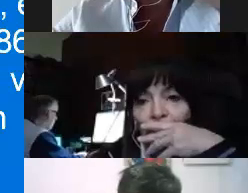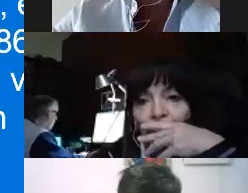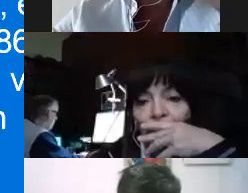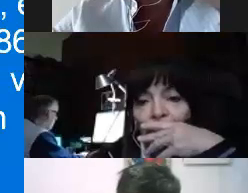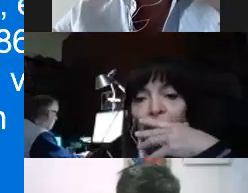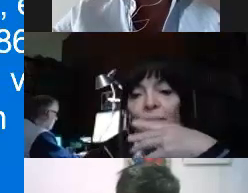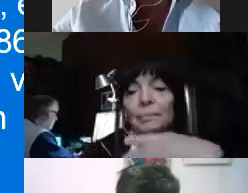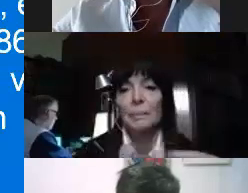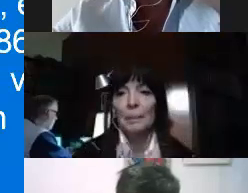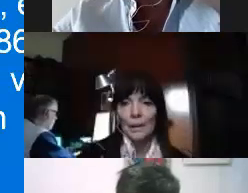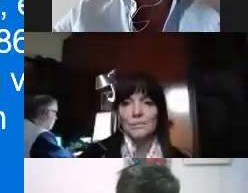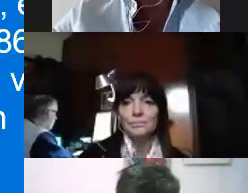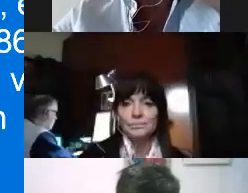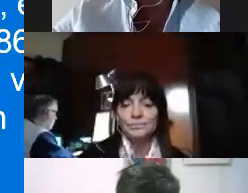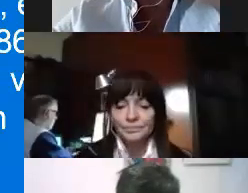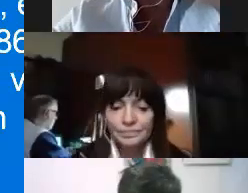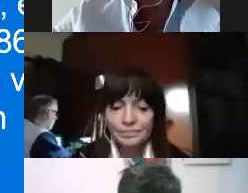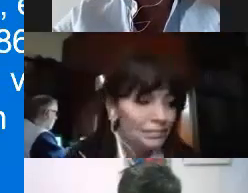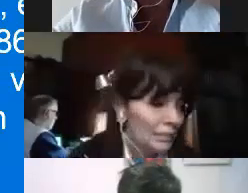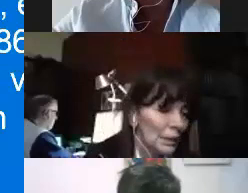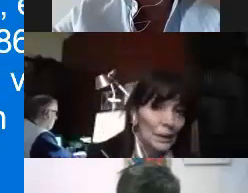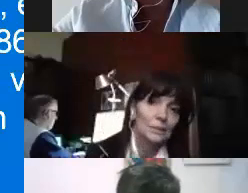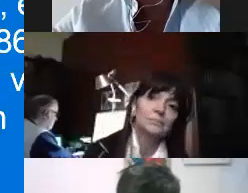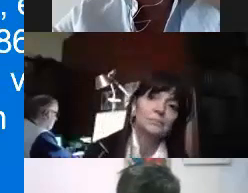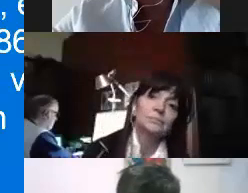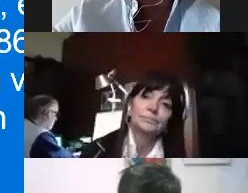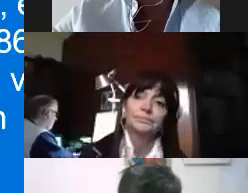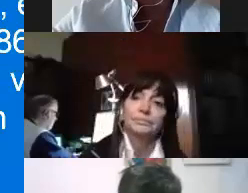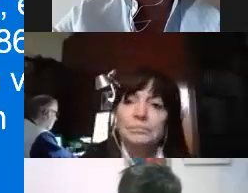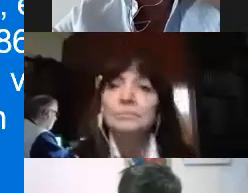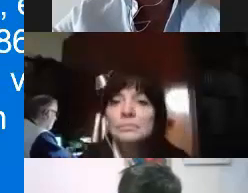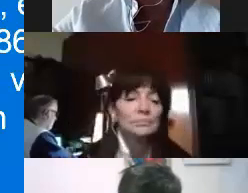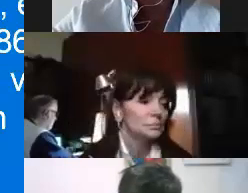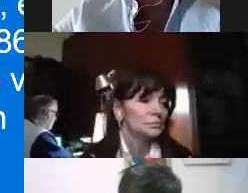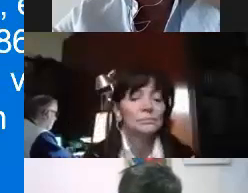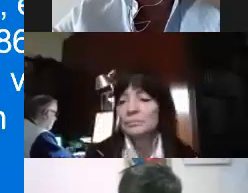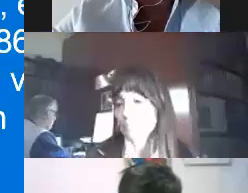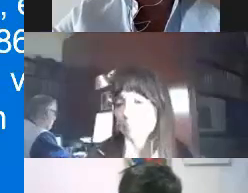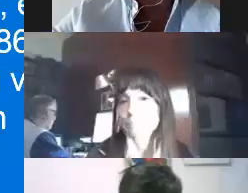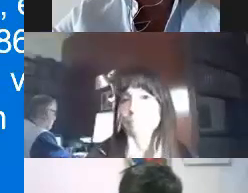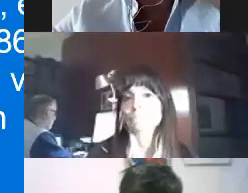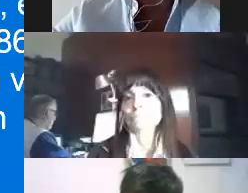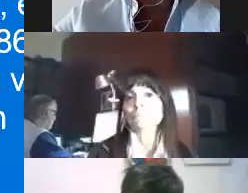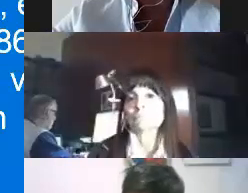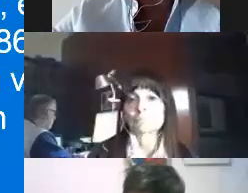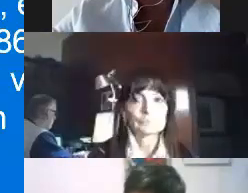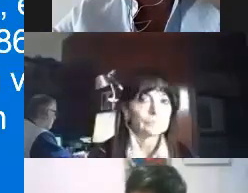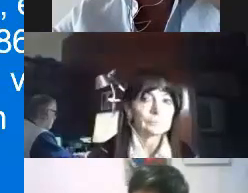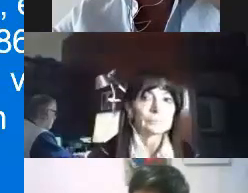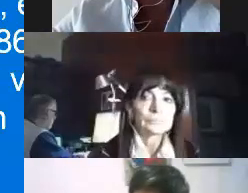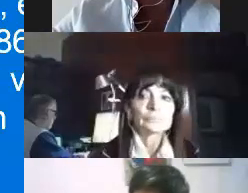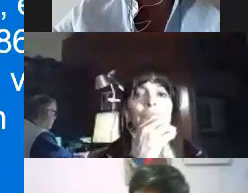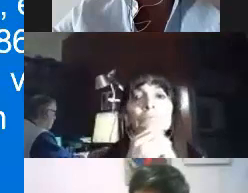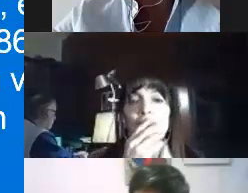ley y, de todas maneras, si correspondiera dictar una norma de excepción, esa